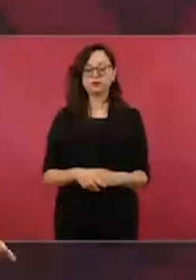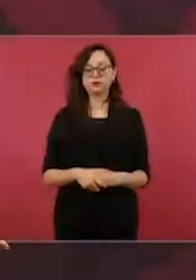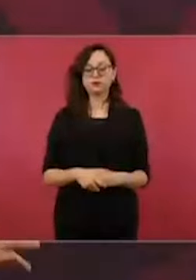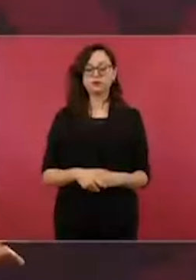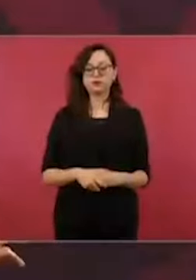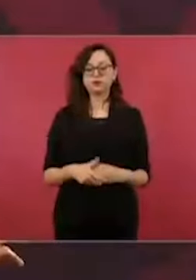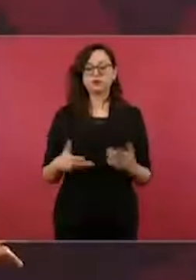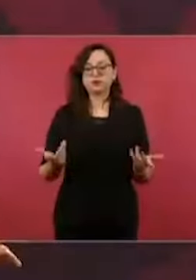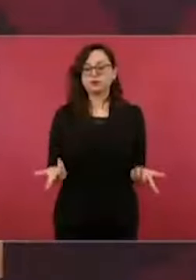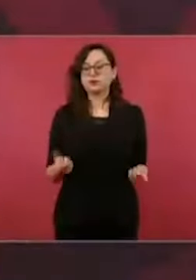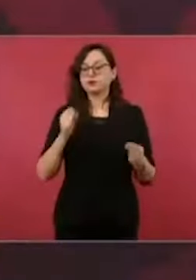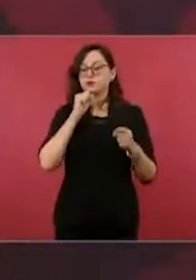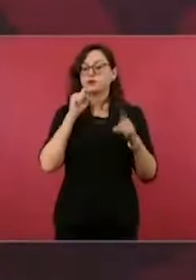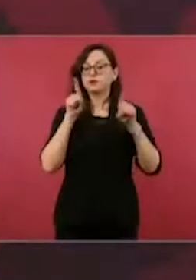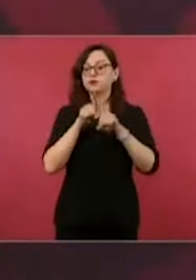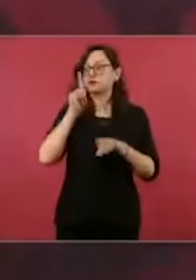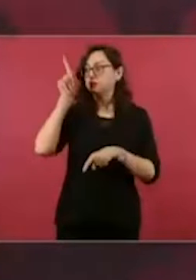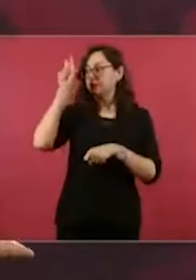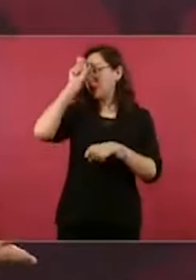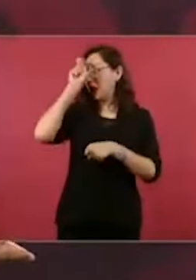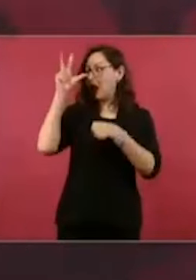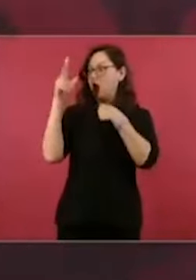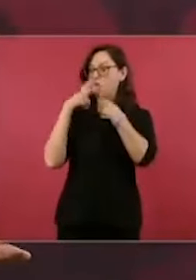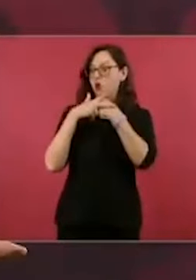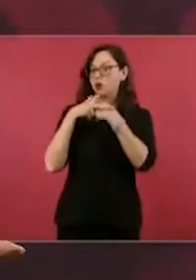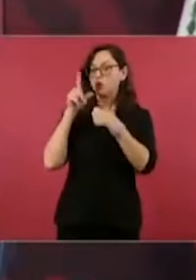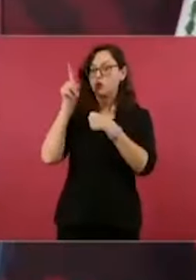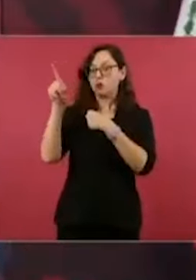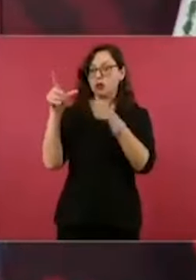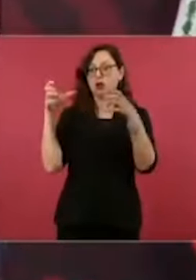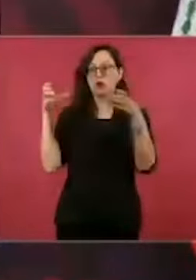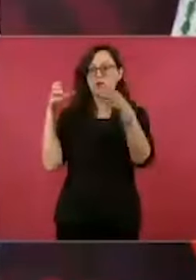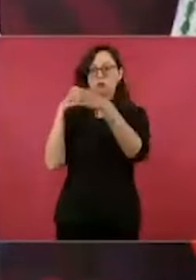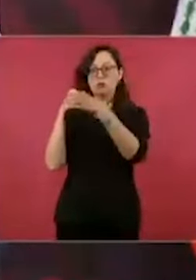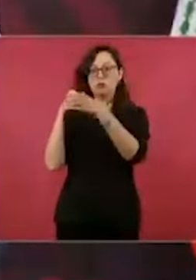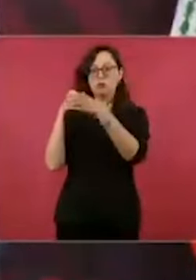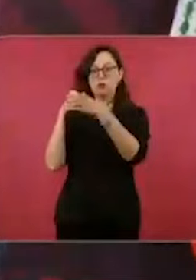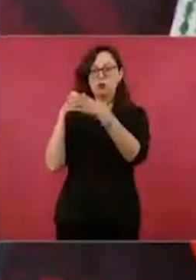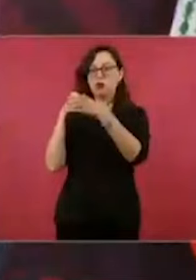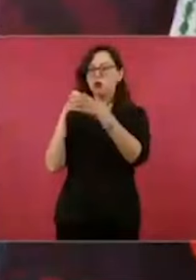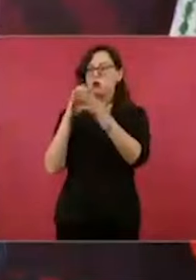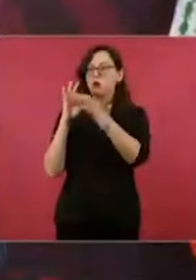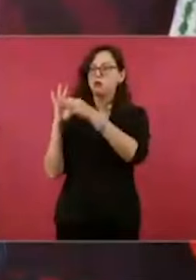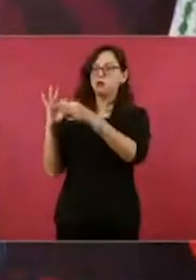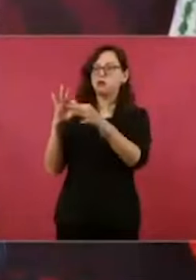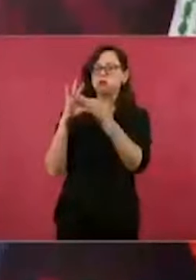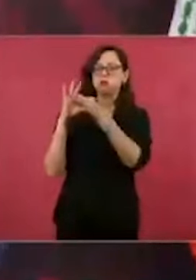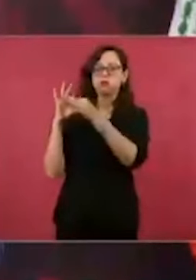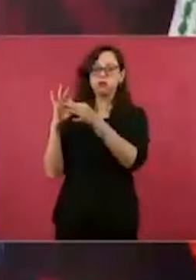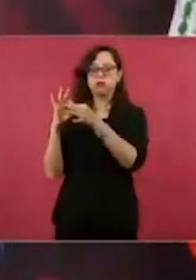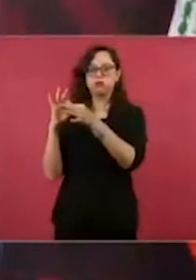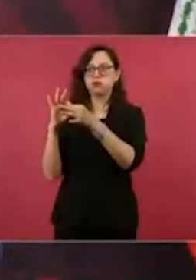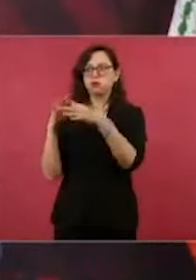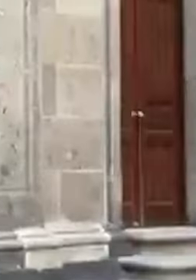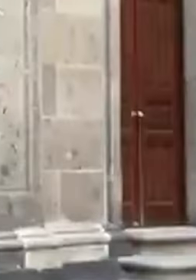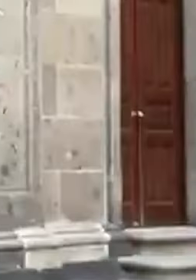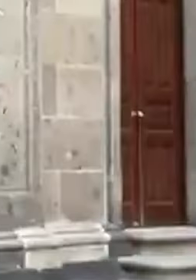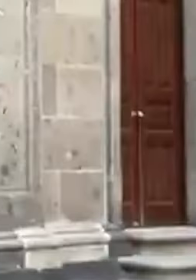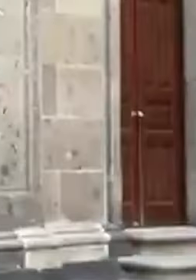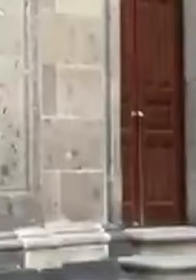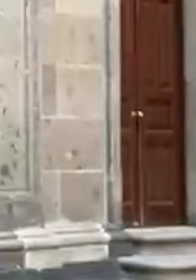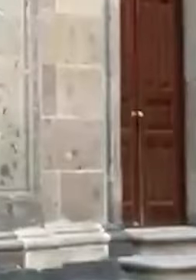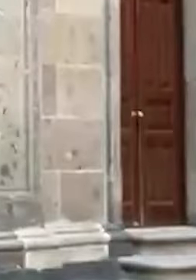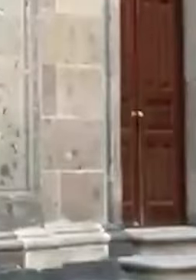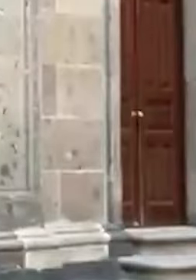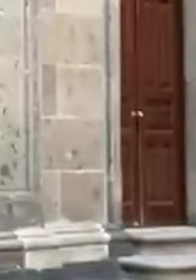problemas en el riñón y que la muerte de esta persona no se debió precisamente por el virus de la gripe aviar Jorge Armando breve